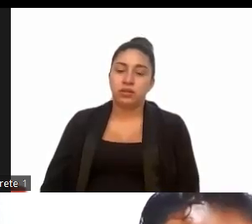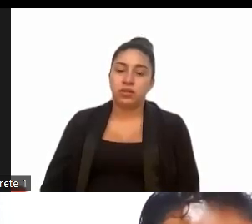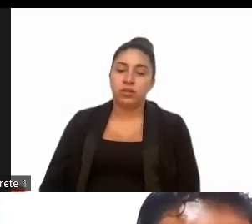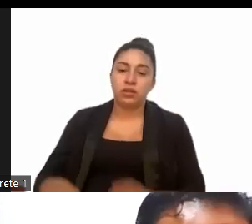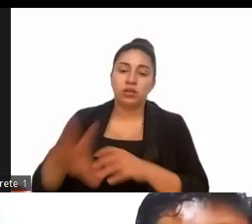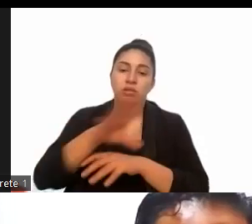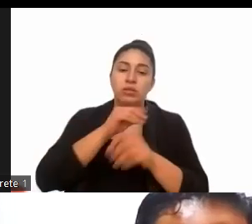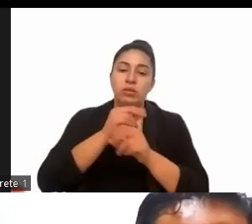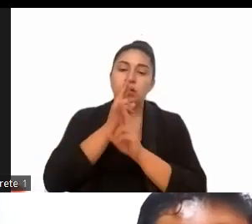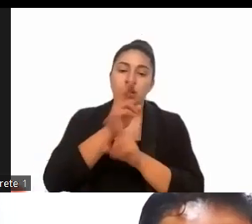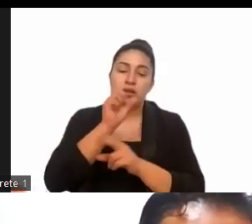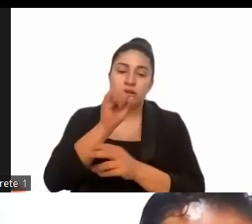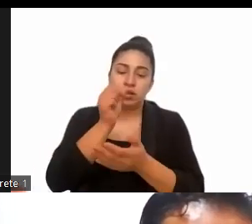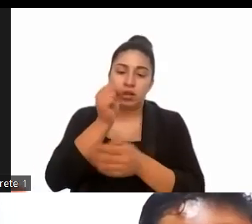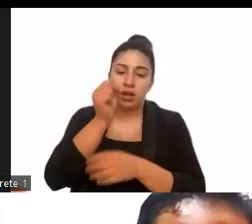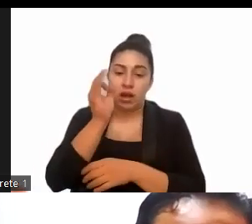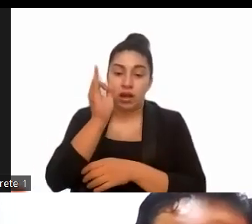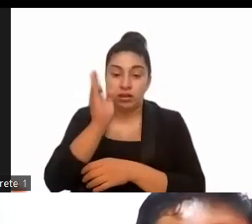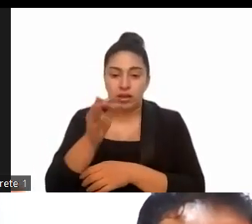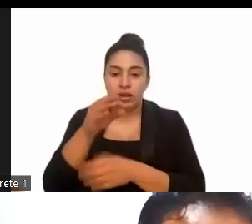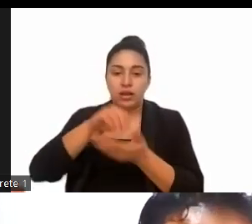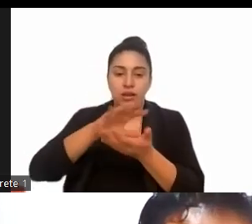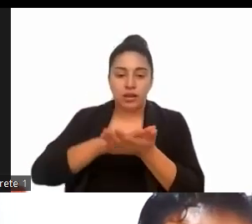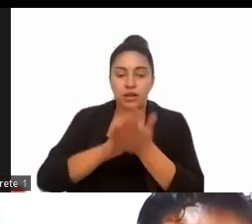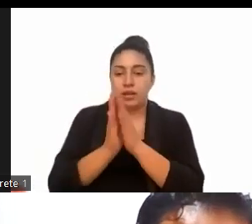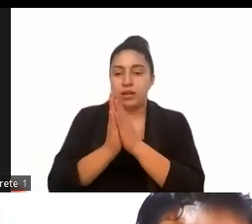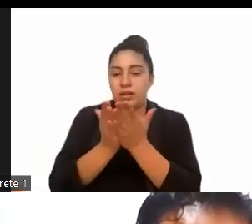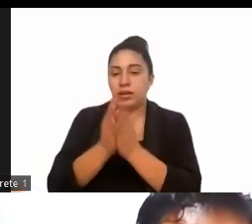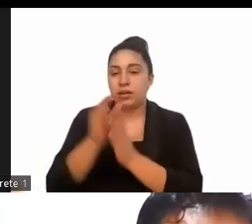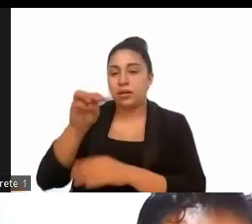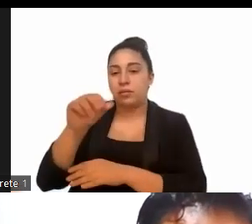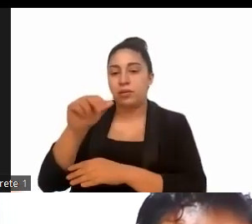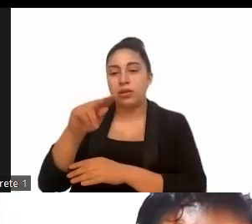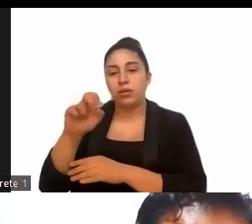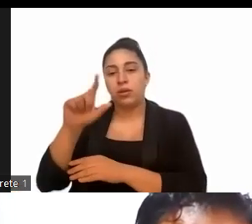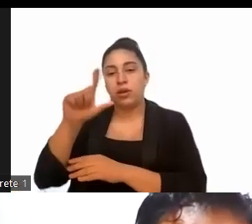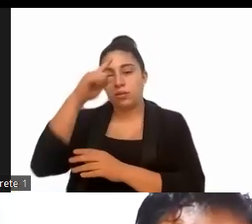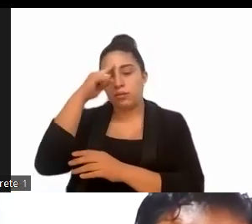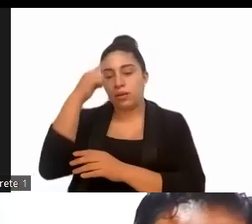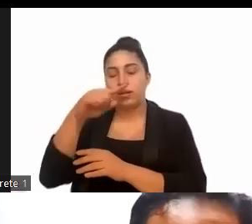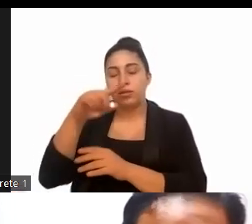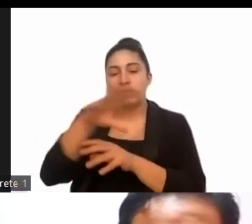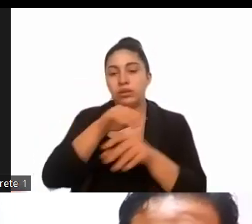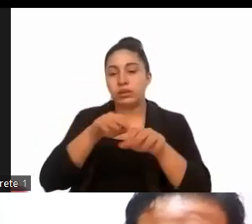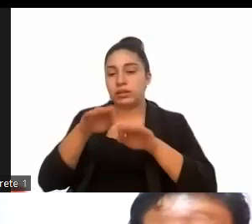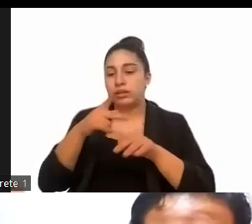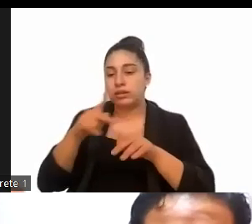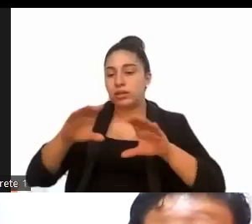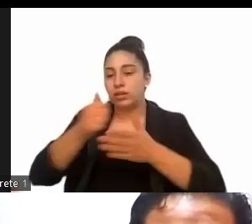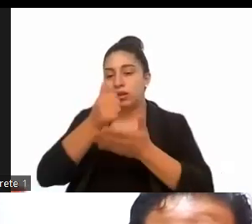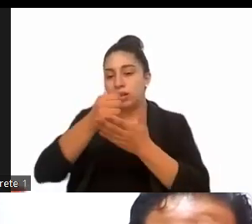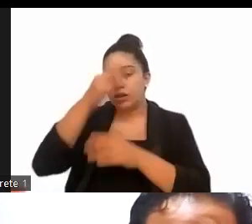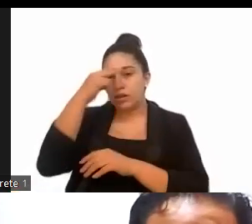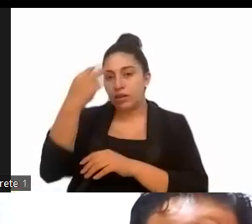unanimidad el proyecto del Manual de Comité de Transparencia del Congreso de la Ciudad de México, segunda legislatura. Acuerdo.